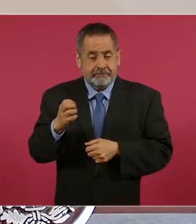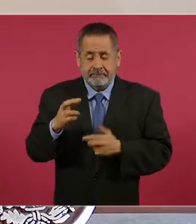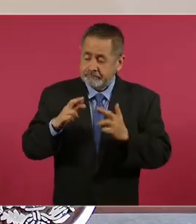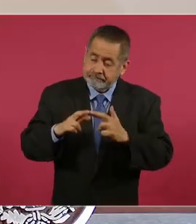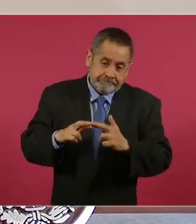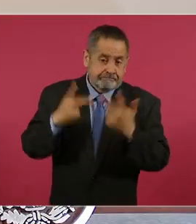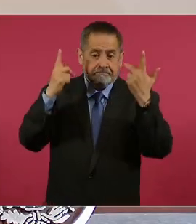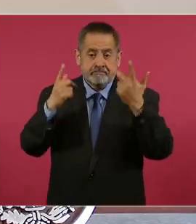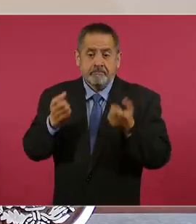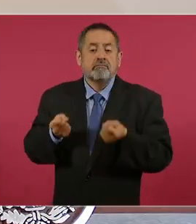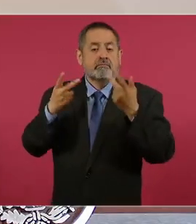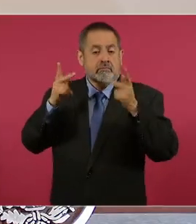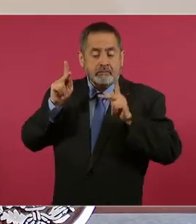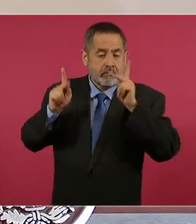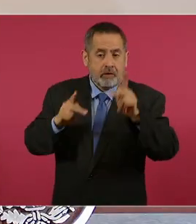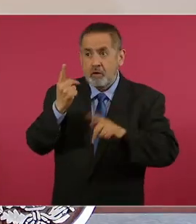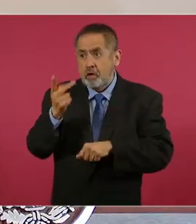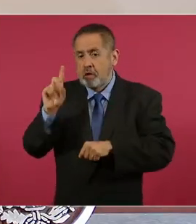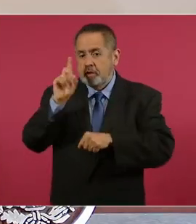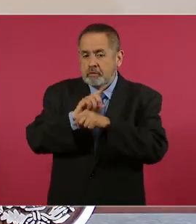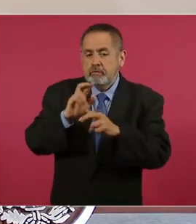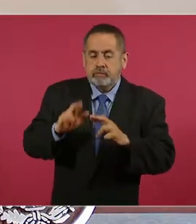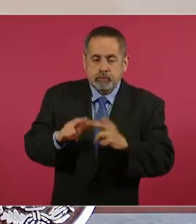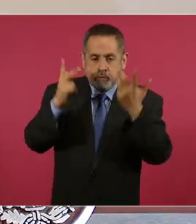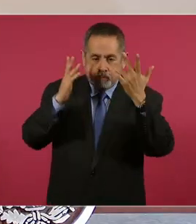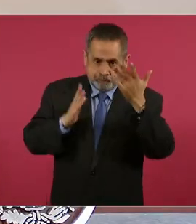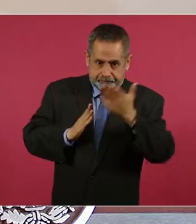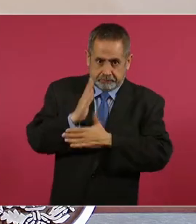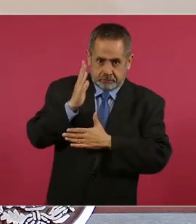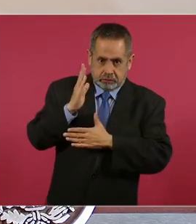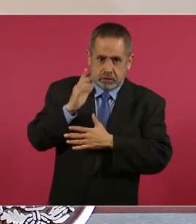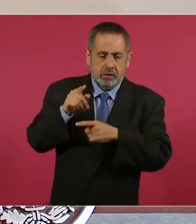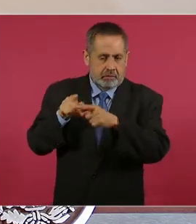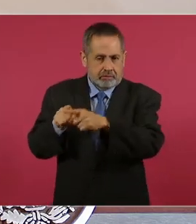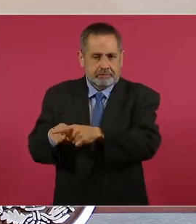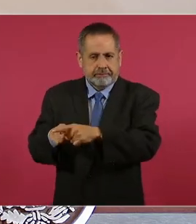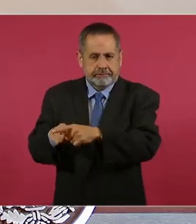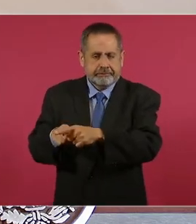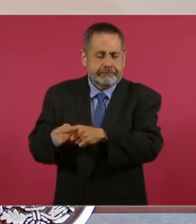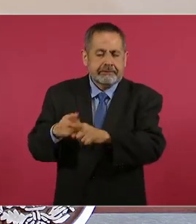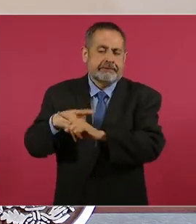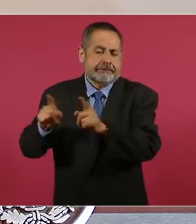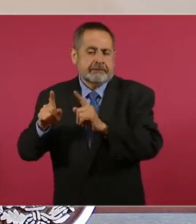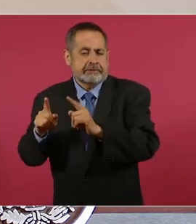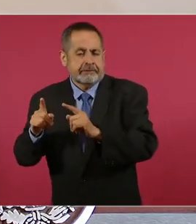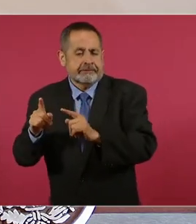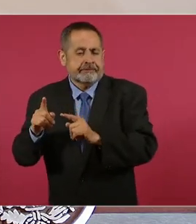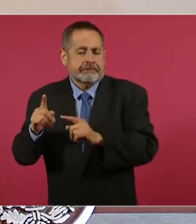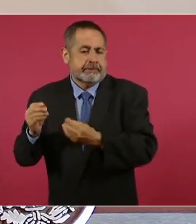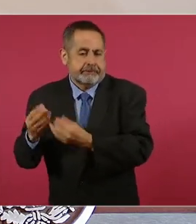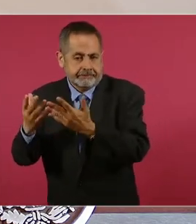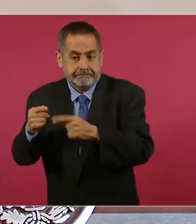récord de visita en un solo día que no fuera equinoccio de primavera y llegaron